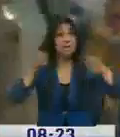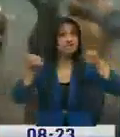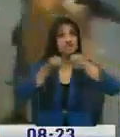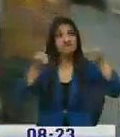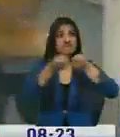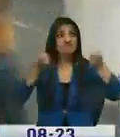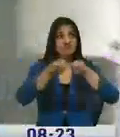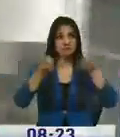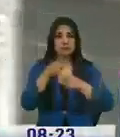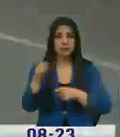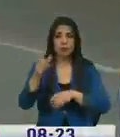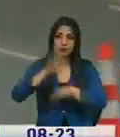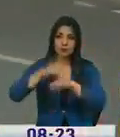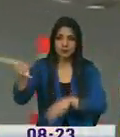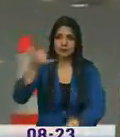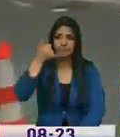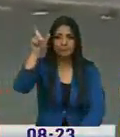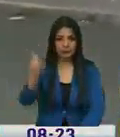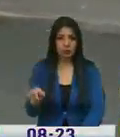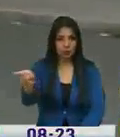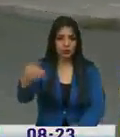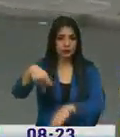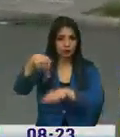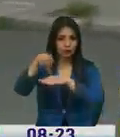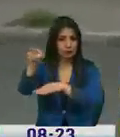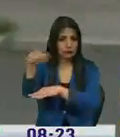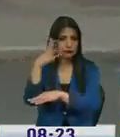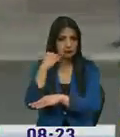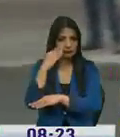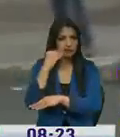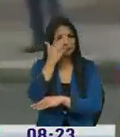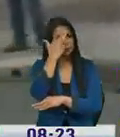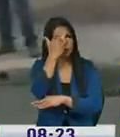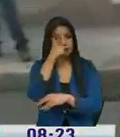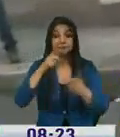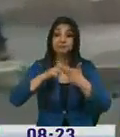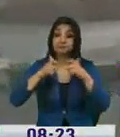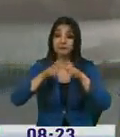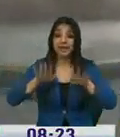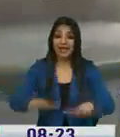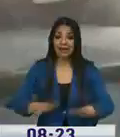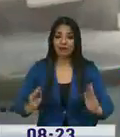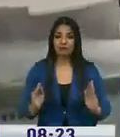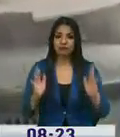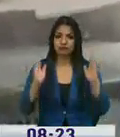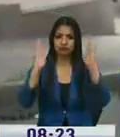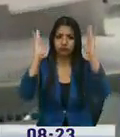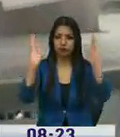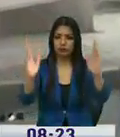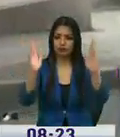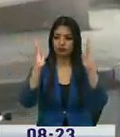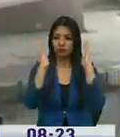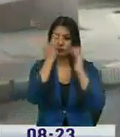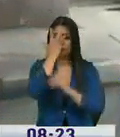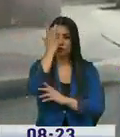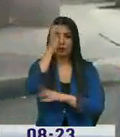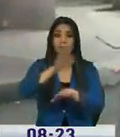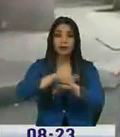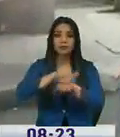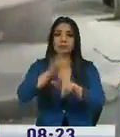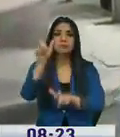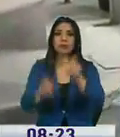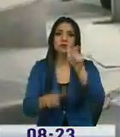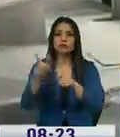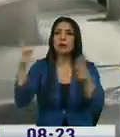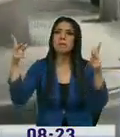a quienes saben hacerlo. ¿Por qué? Así es, mira, la mayoría de los problemas que nosotros tenemos con el crecimiento de los árboles de aquí es por el hecho de que la gente corta